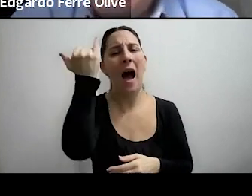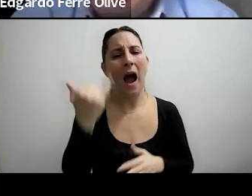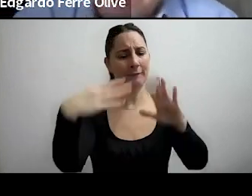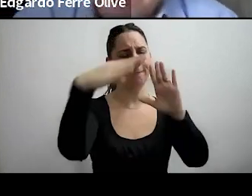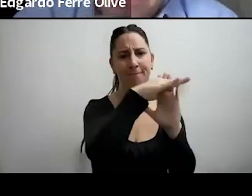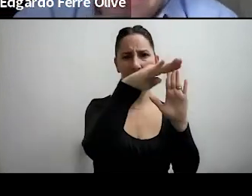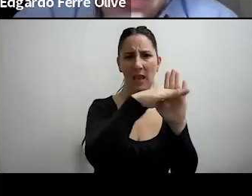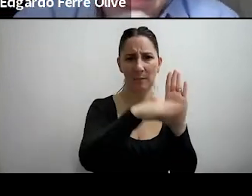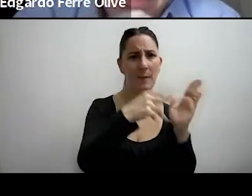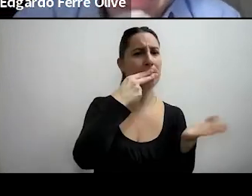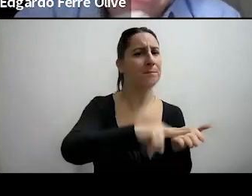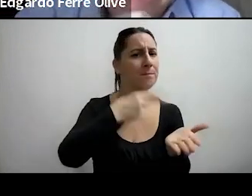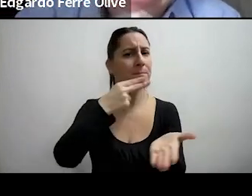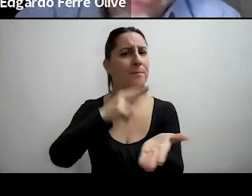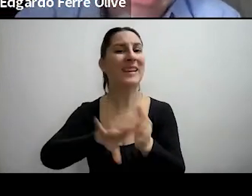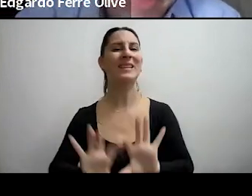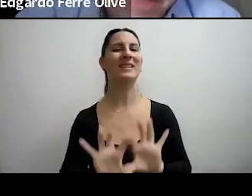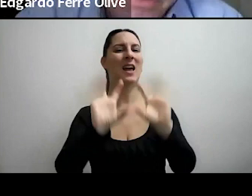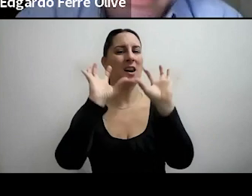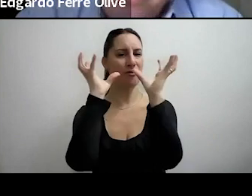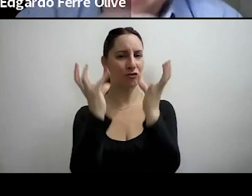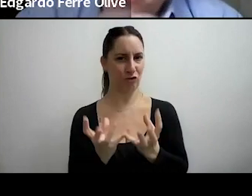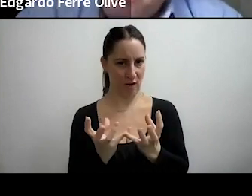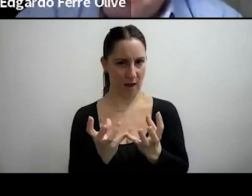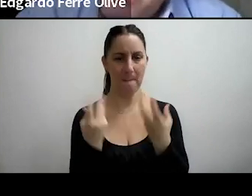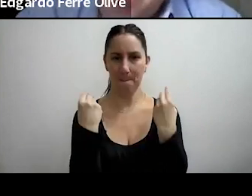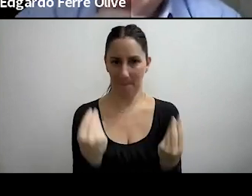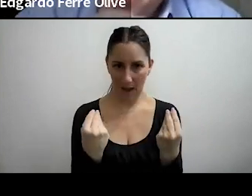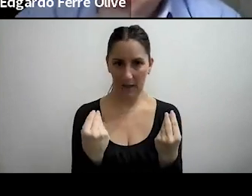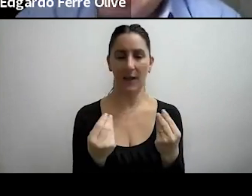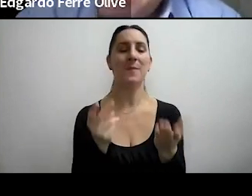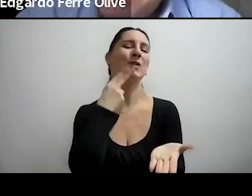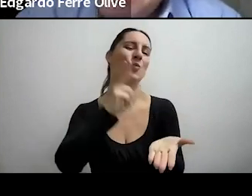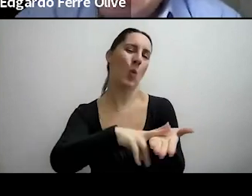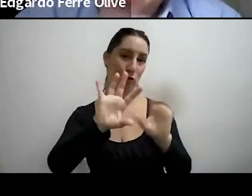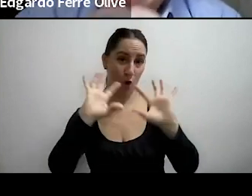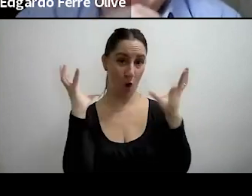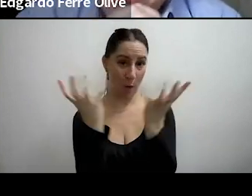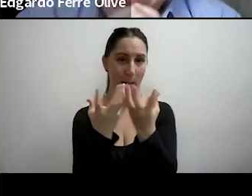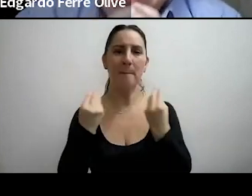tributario internacional a los efectos de, con un impuesto global, aplicarlo